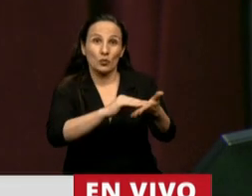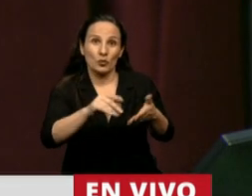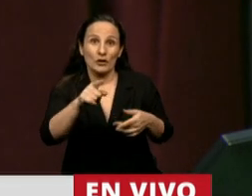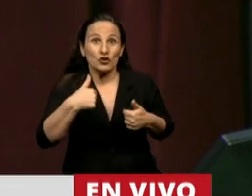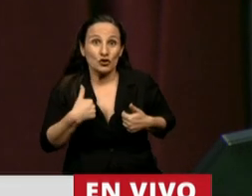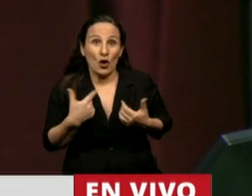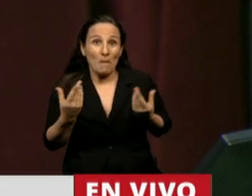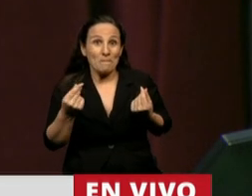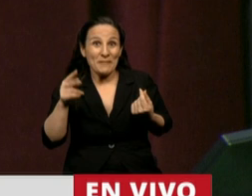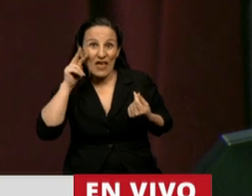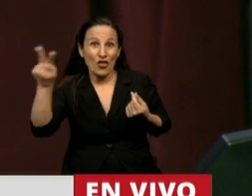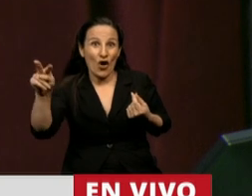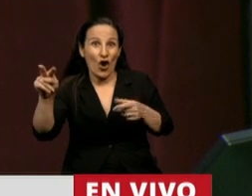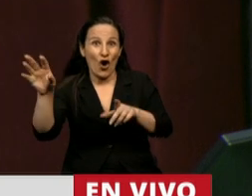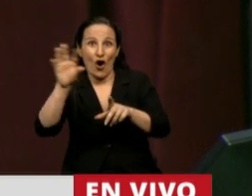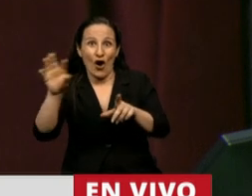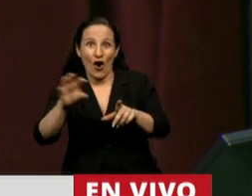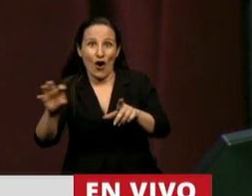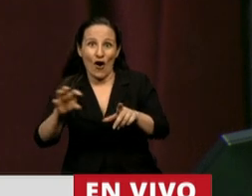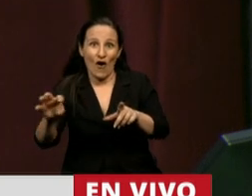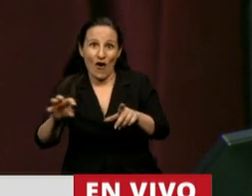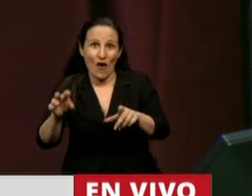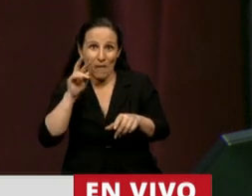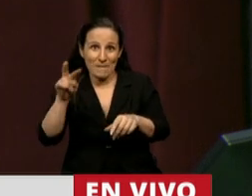tengo miedo de mirar la pantalla del